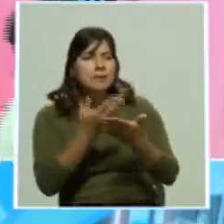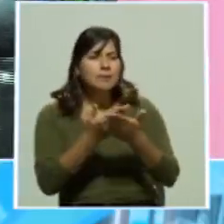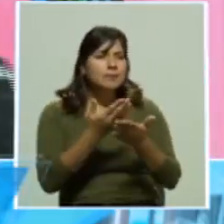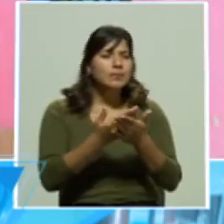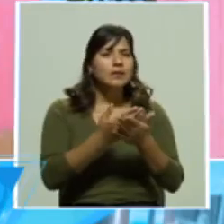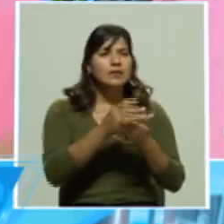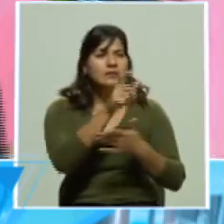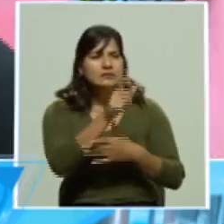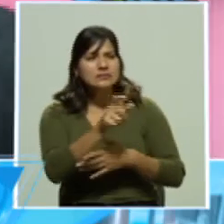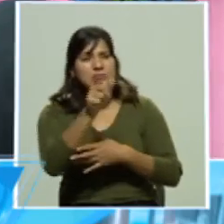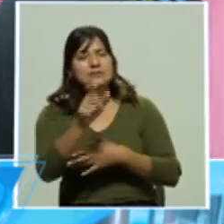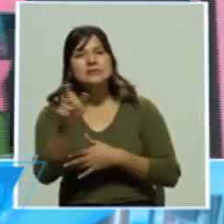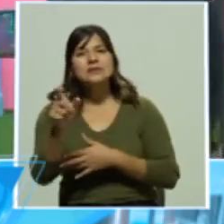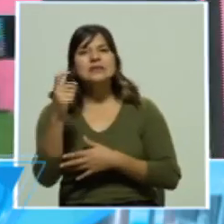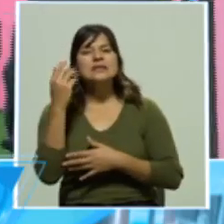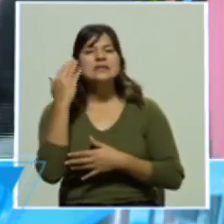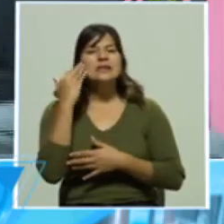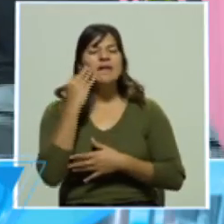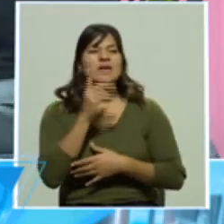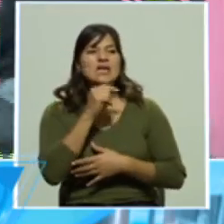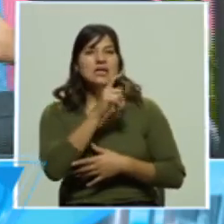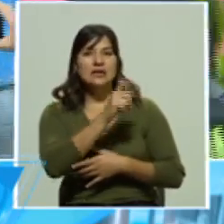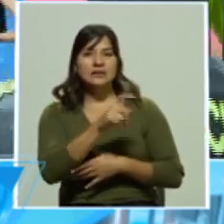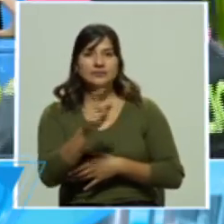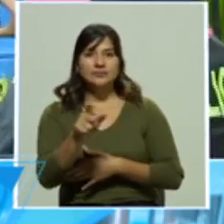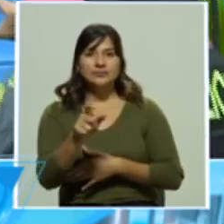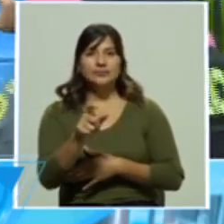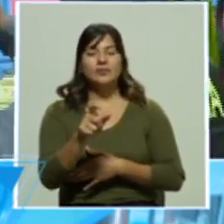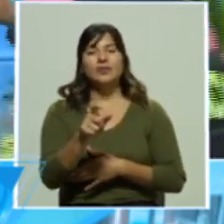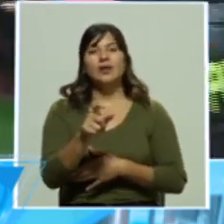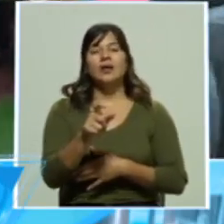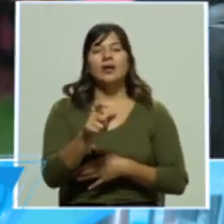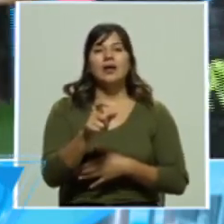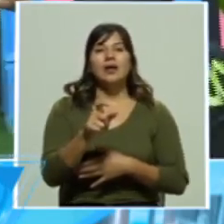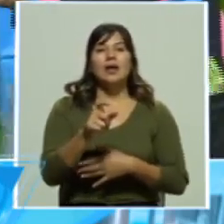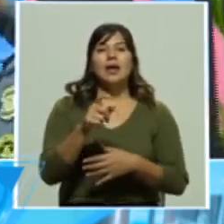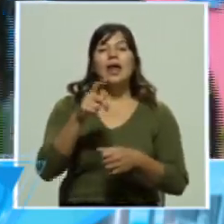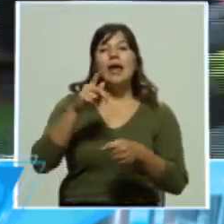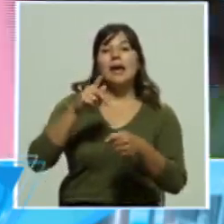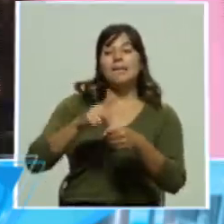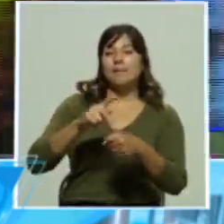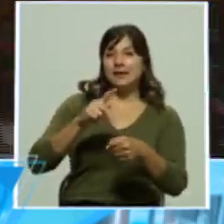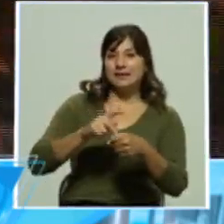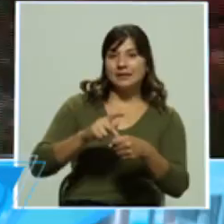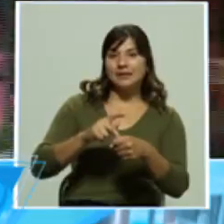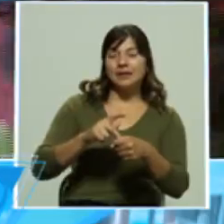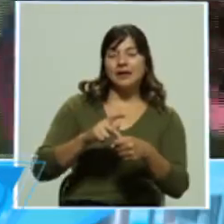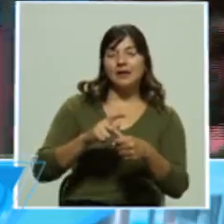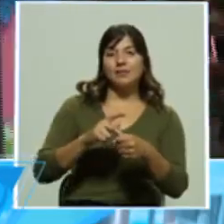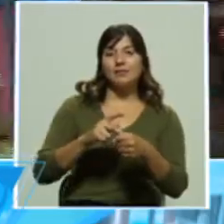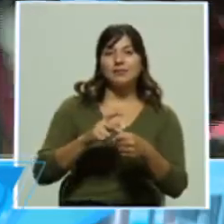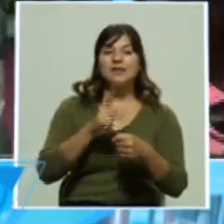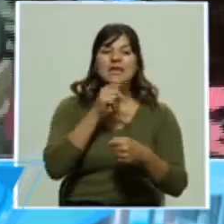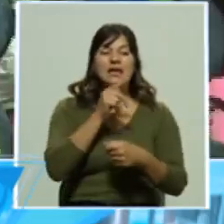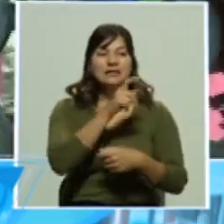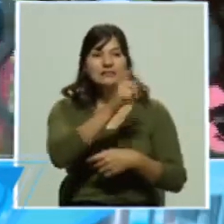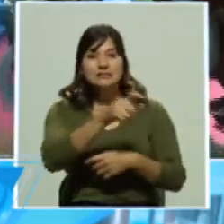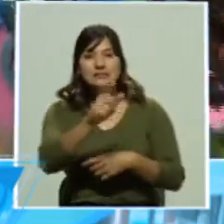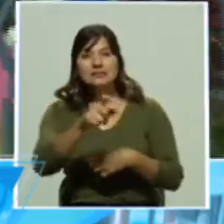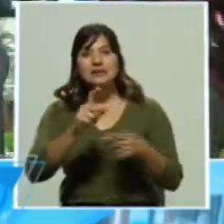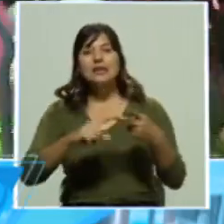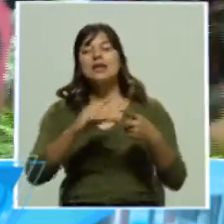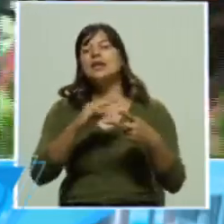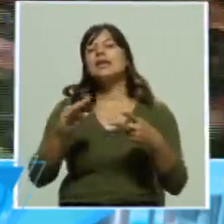para identificar claramente la participación tanto de la estructura así como la figura de explotación que